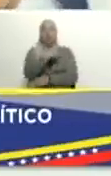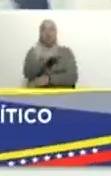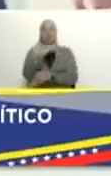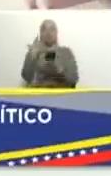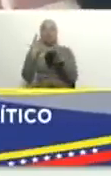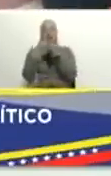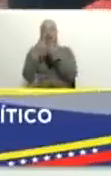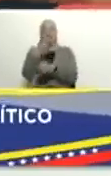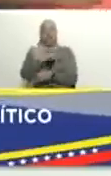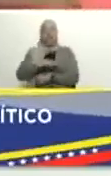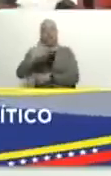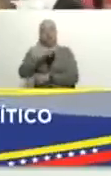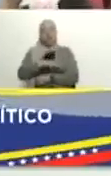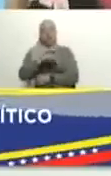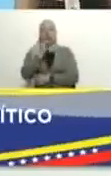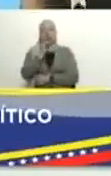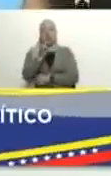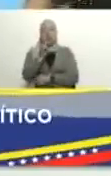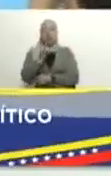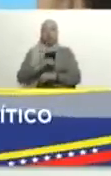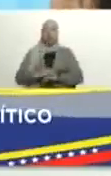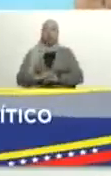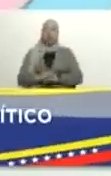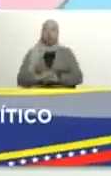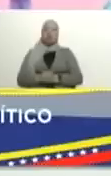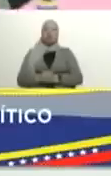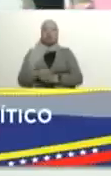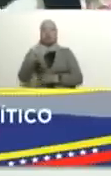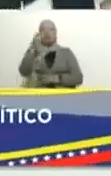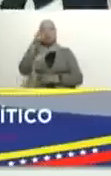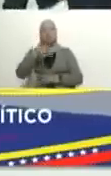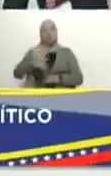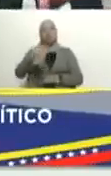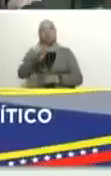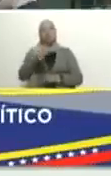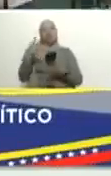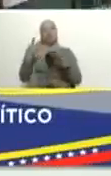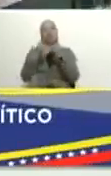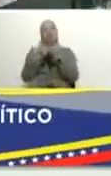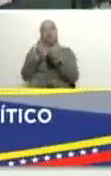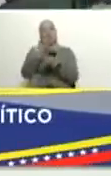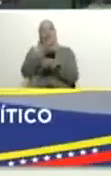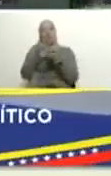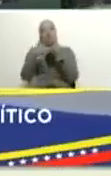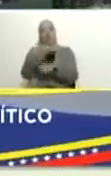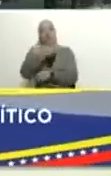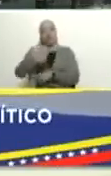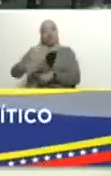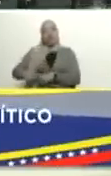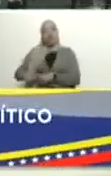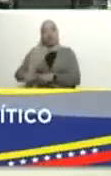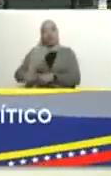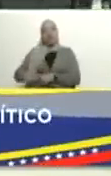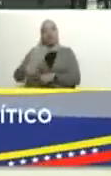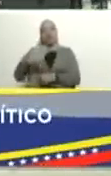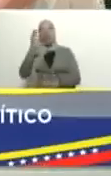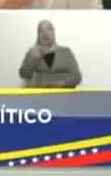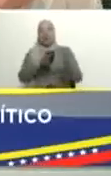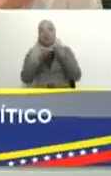Compañeras ministras, Yelitze Santaella, Sandra Oblita, compañera vicepresidenta de Ciencia,